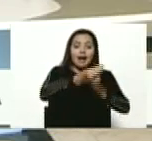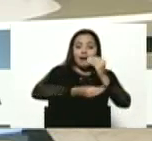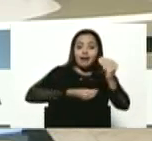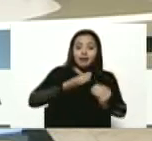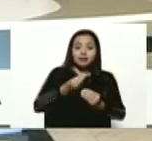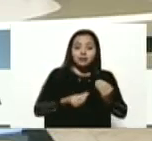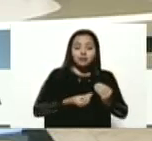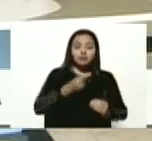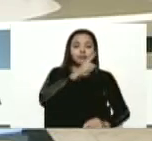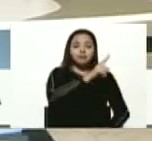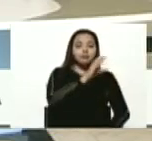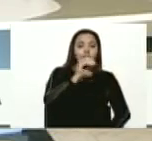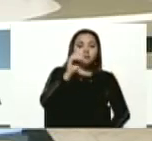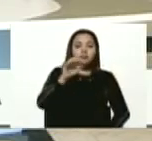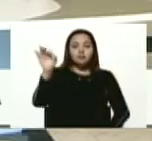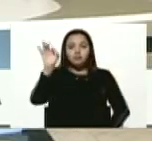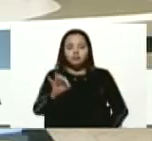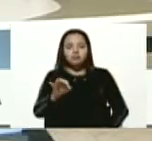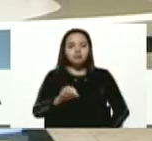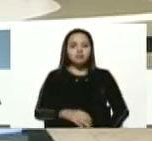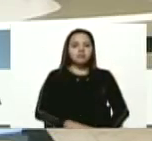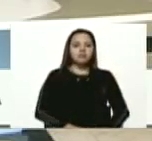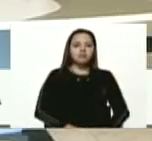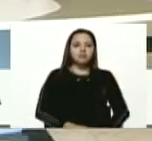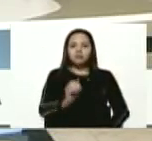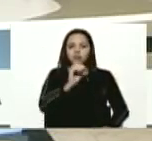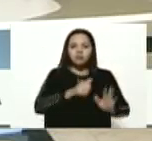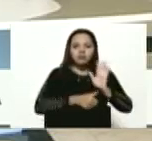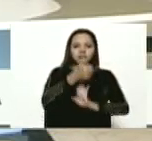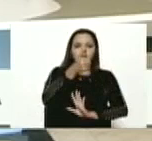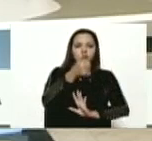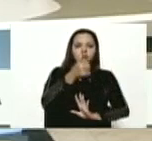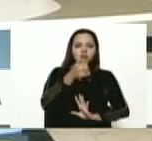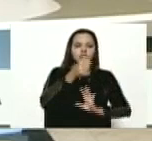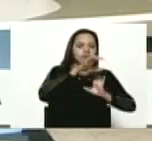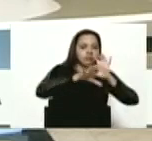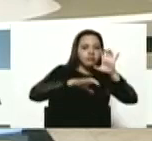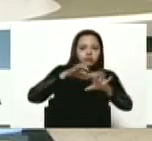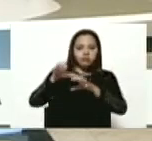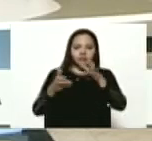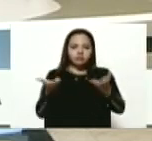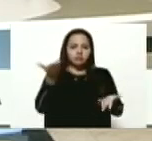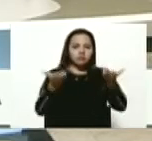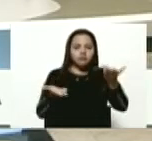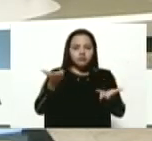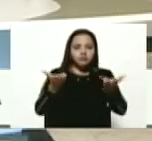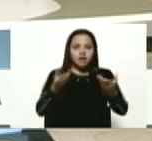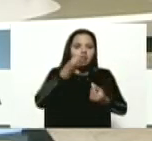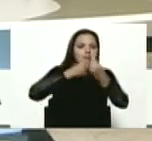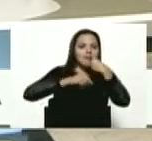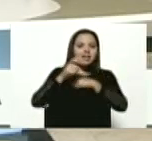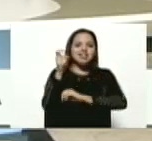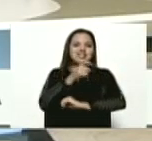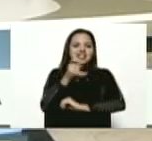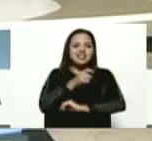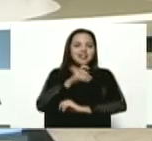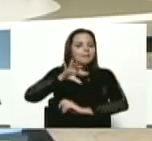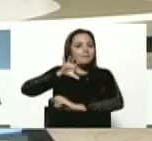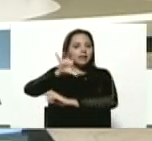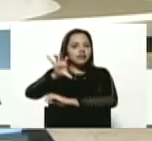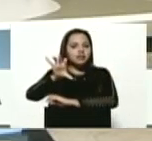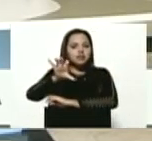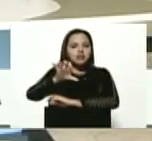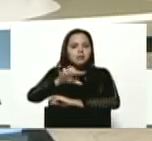el 100% o más del alimento balanceado de animales que necesita el país